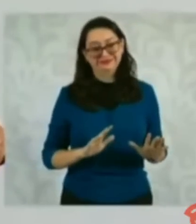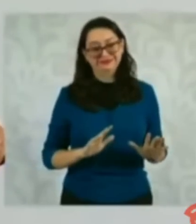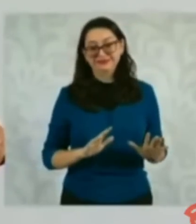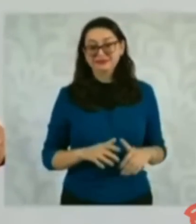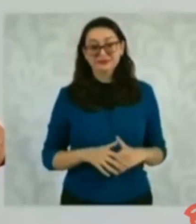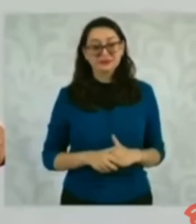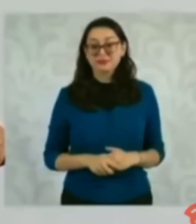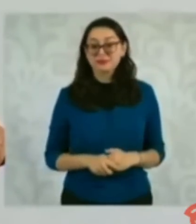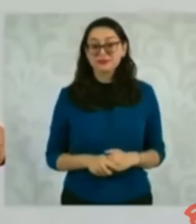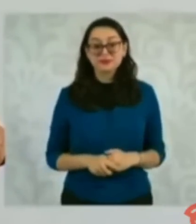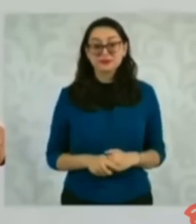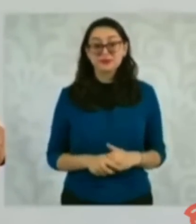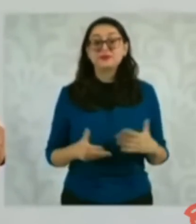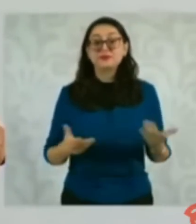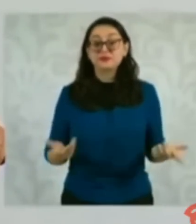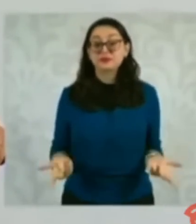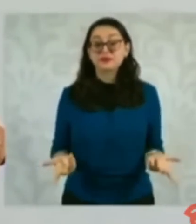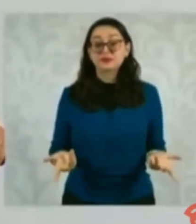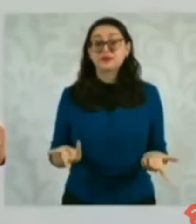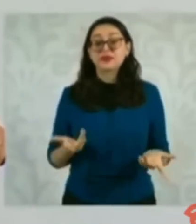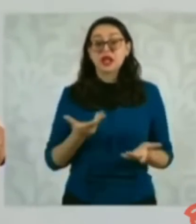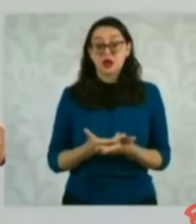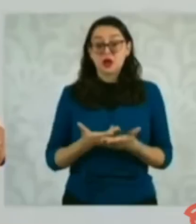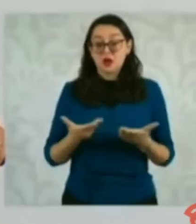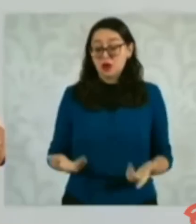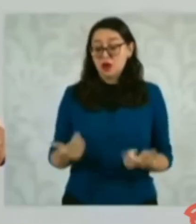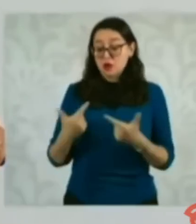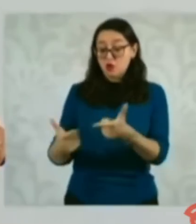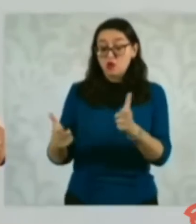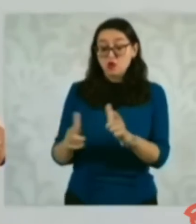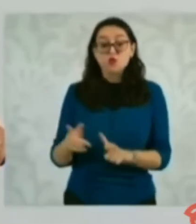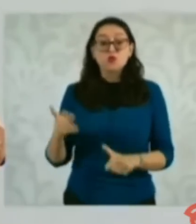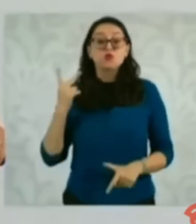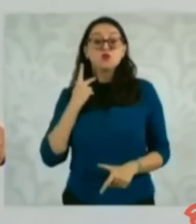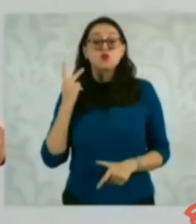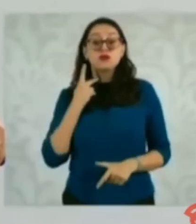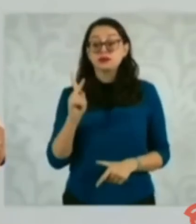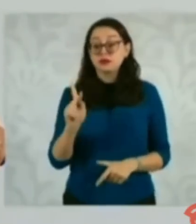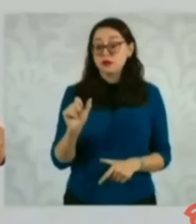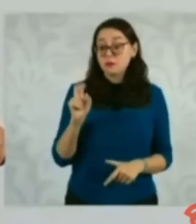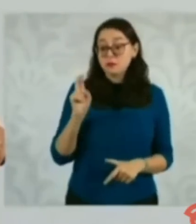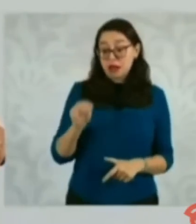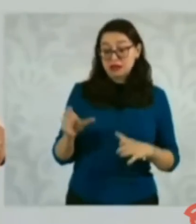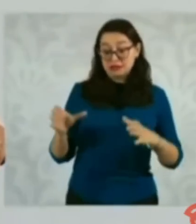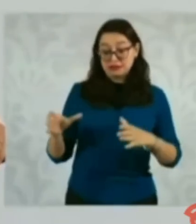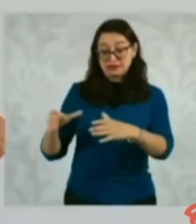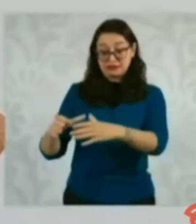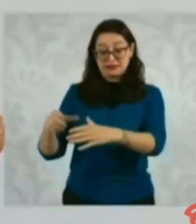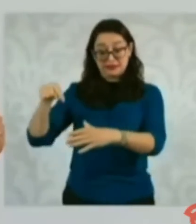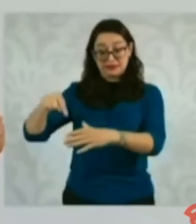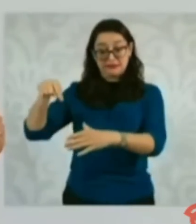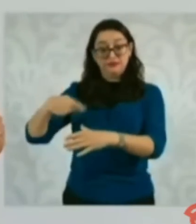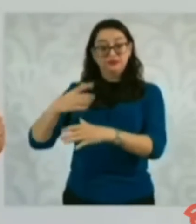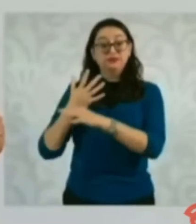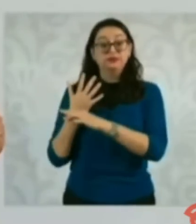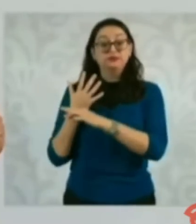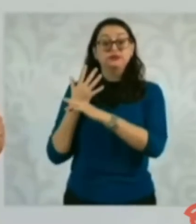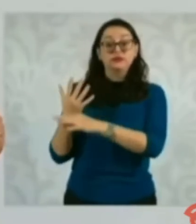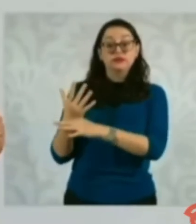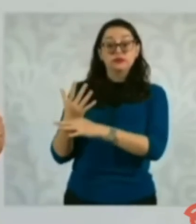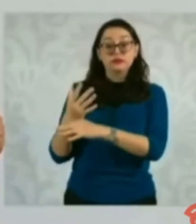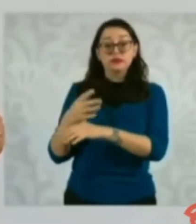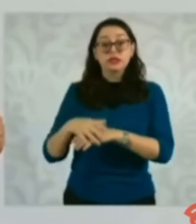el presidente del PAN es el que ahora dice que se reconozca el delito de crimen organizado